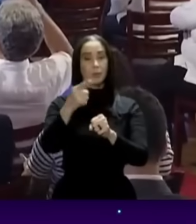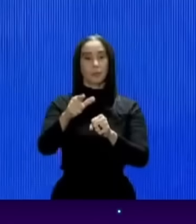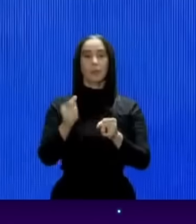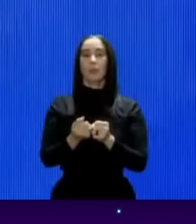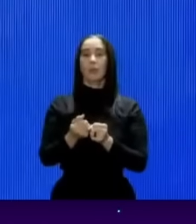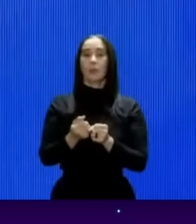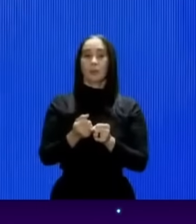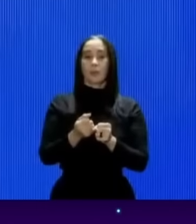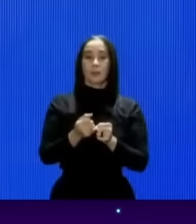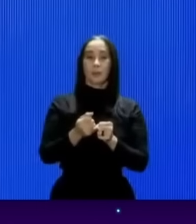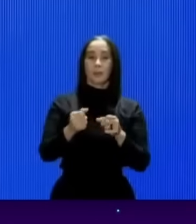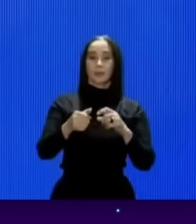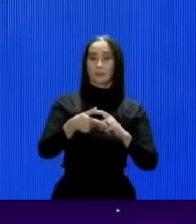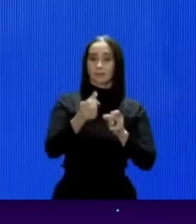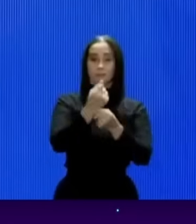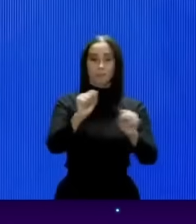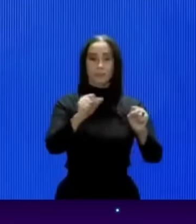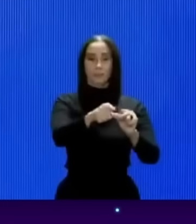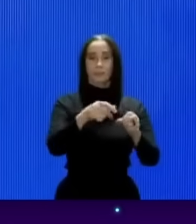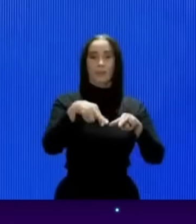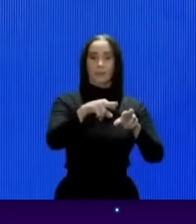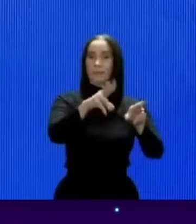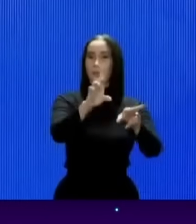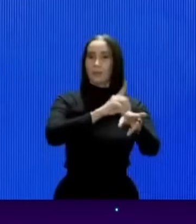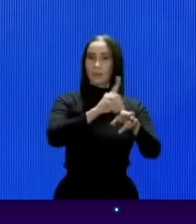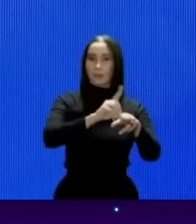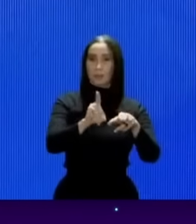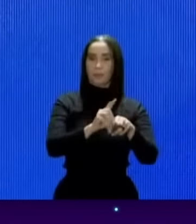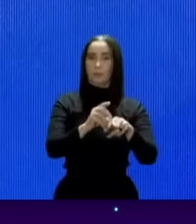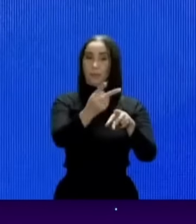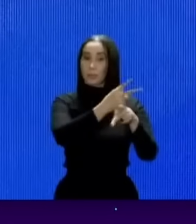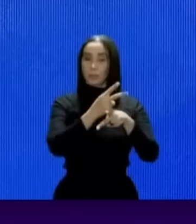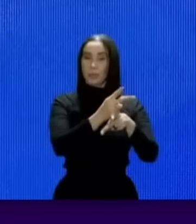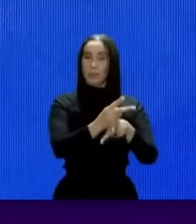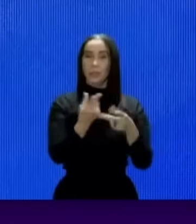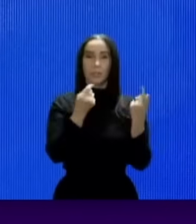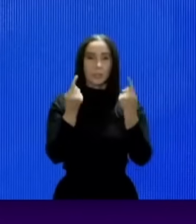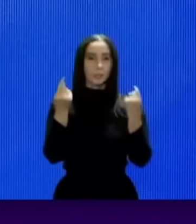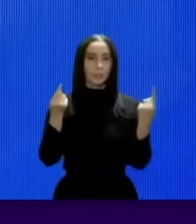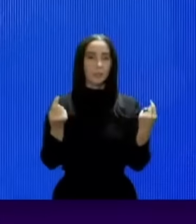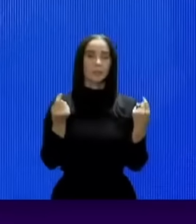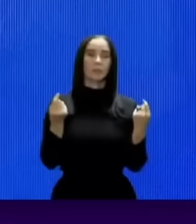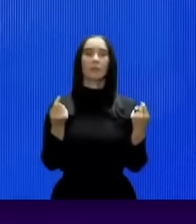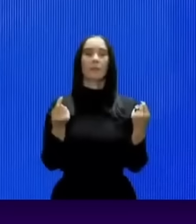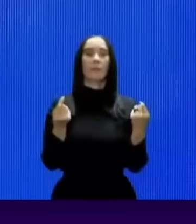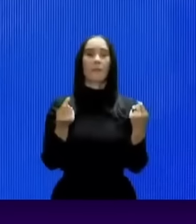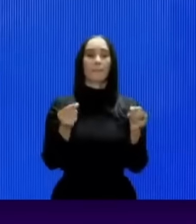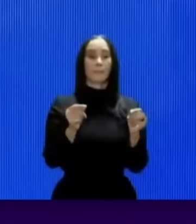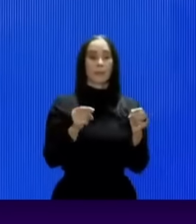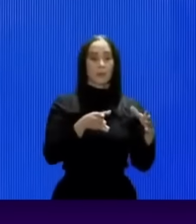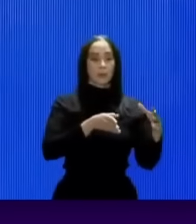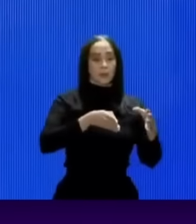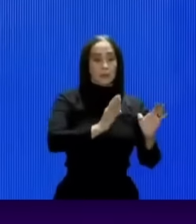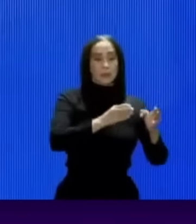salvar el caudal del río dajabón eh con la habilitación del canal de